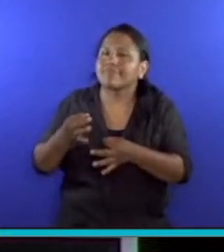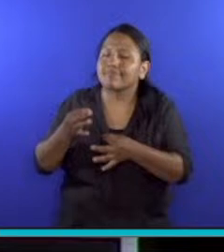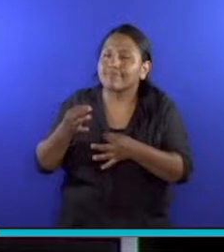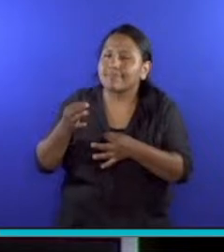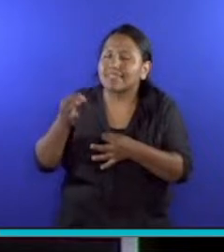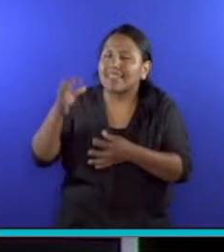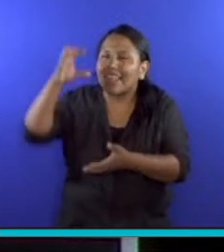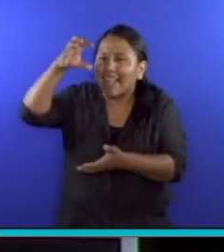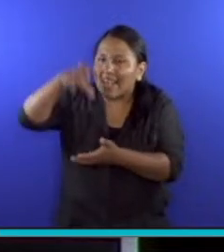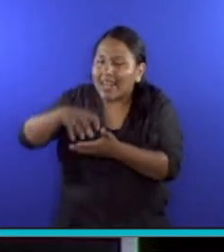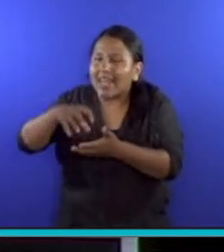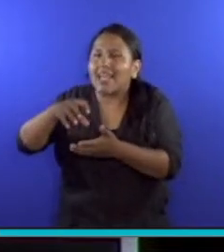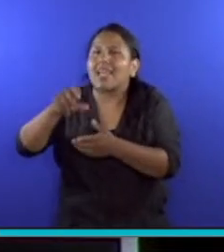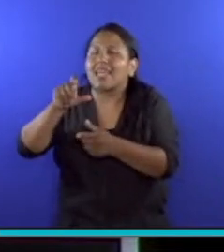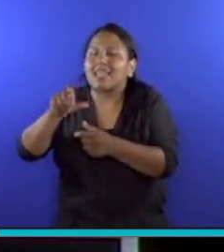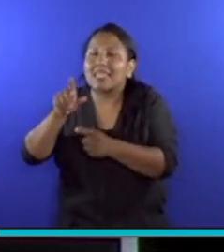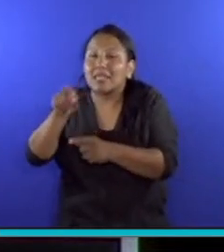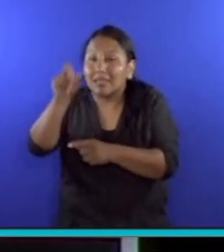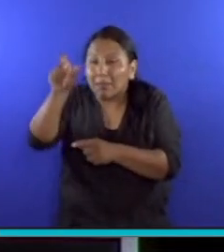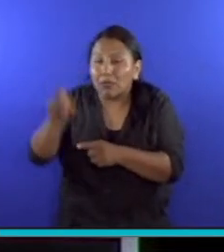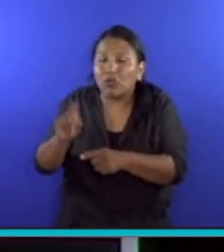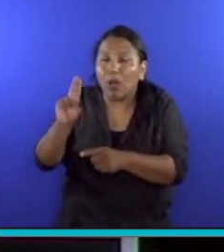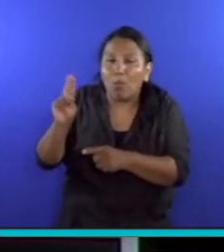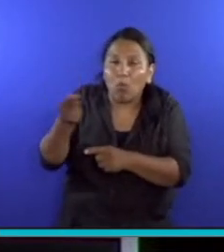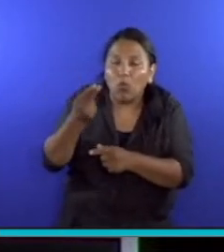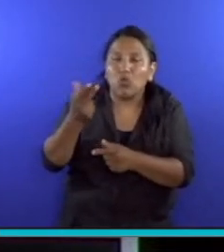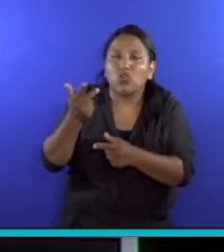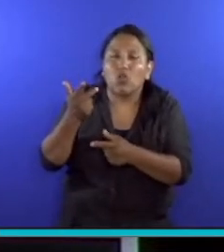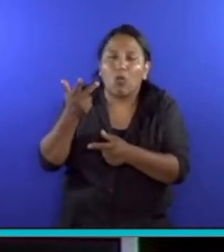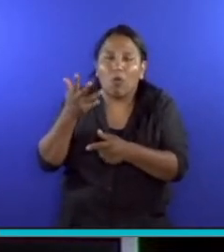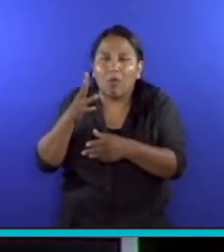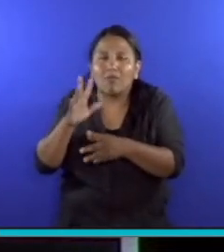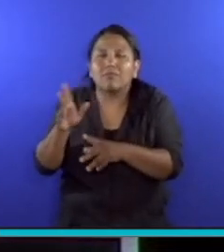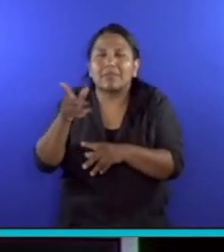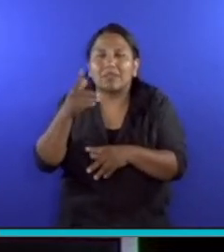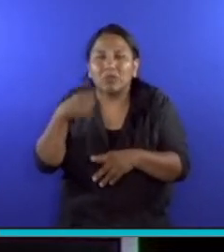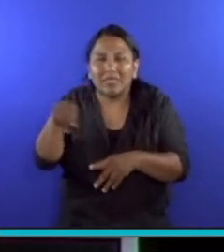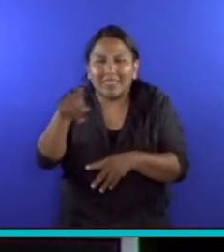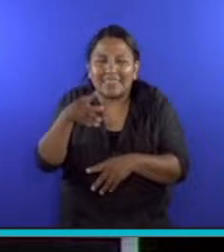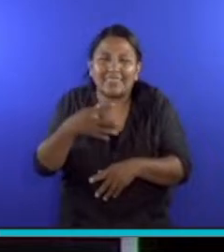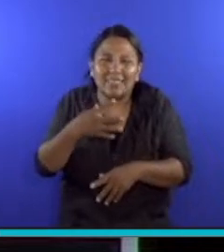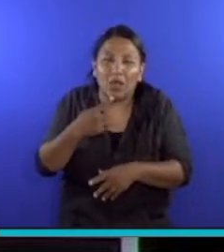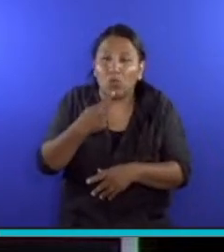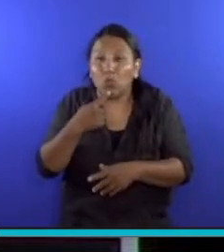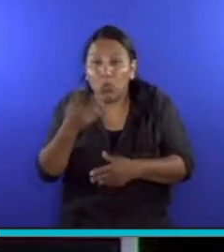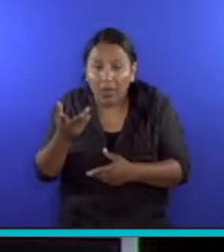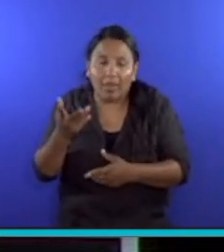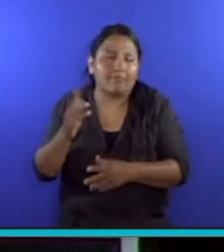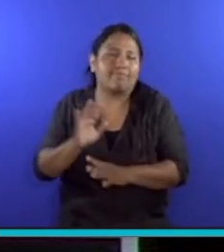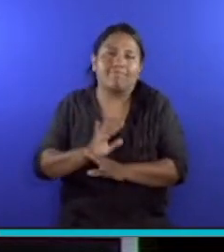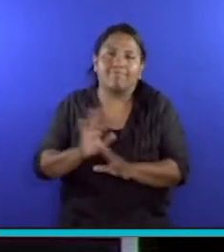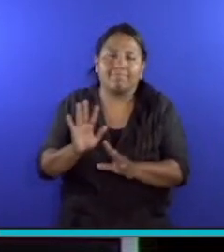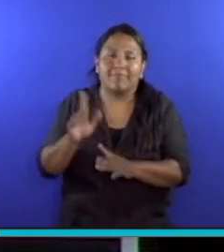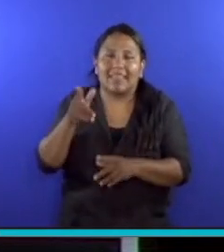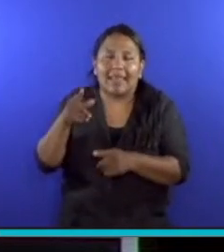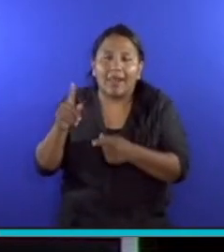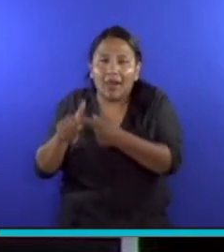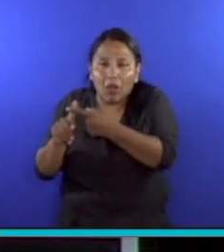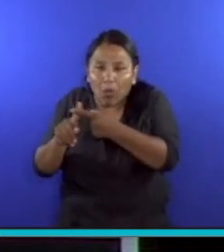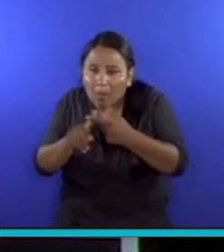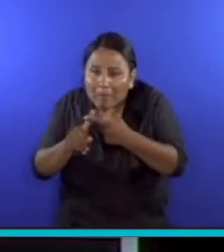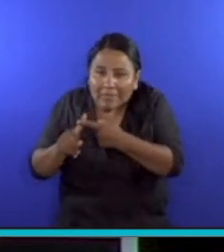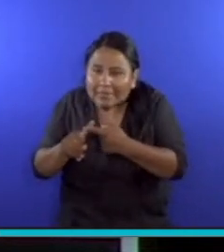murió impune y con las manos llenas de sangre? ¿A alguien le queda alguna duda de la complicidad de